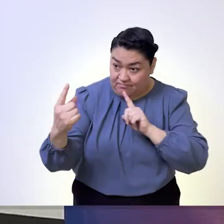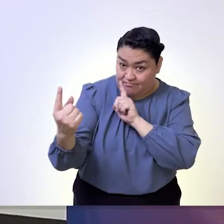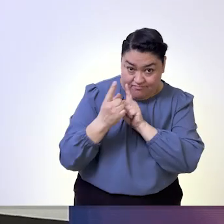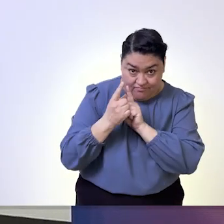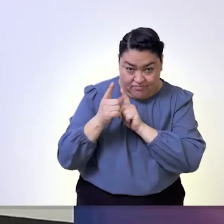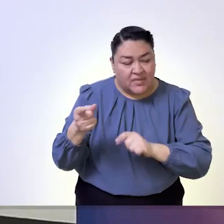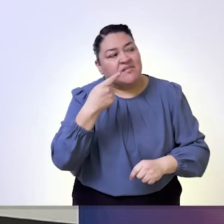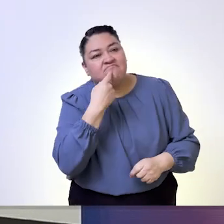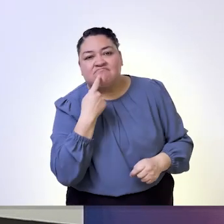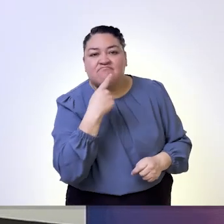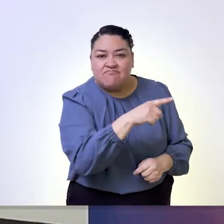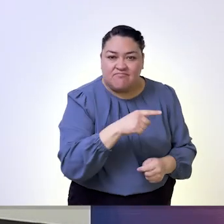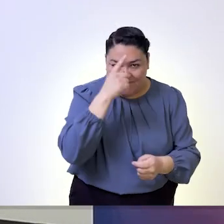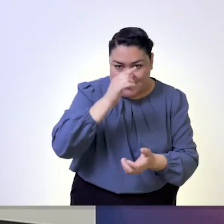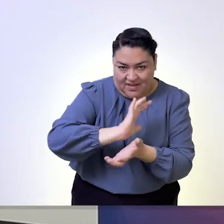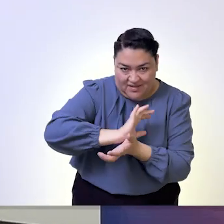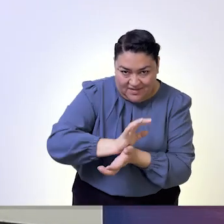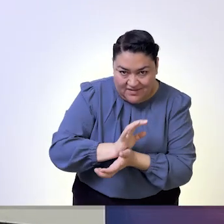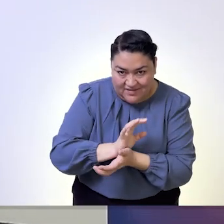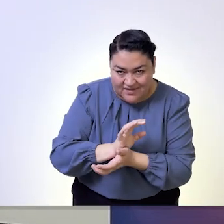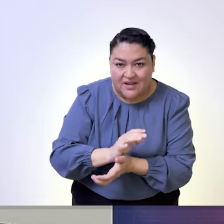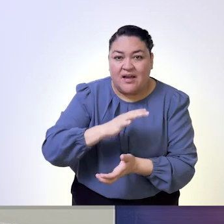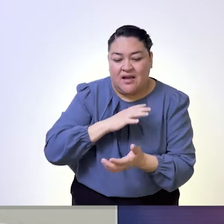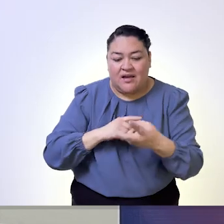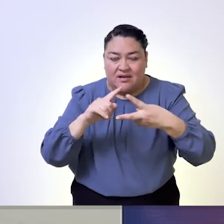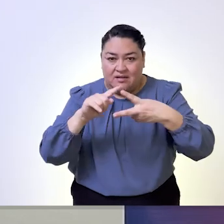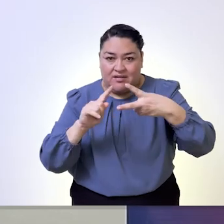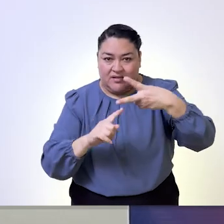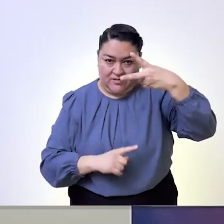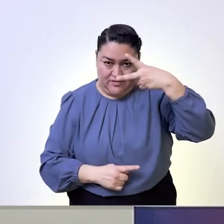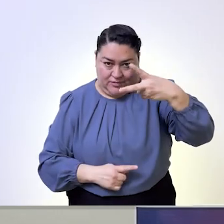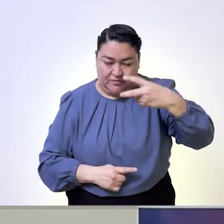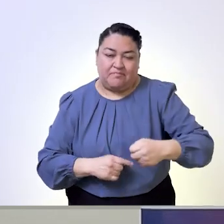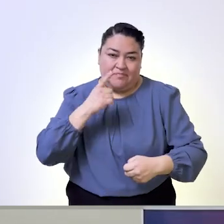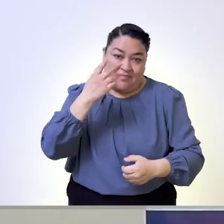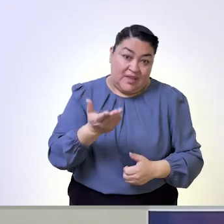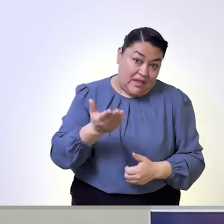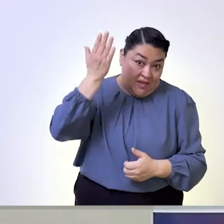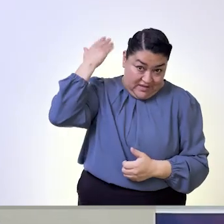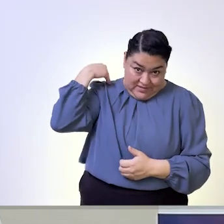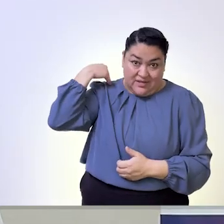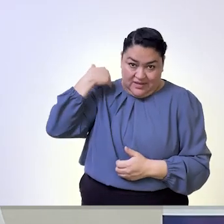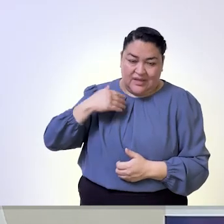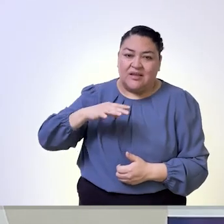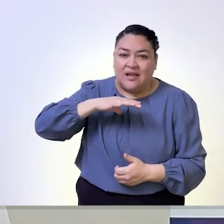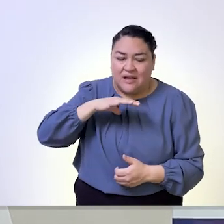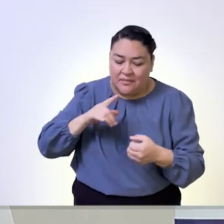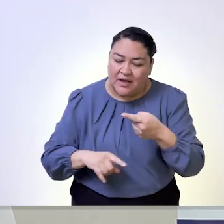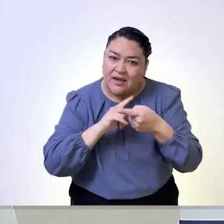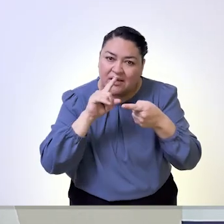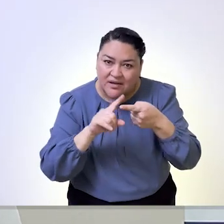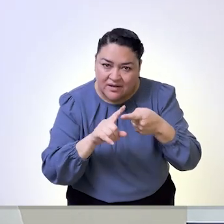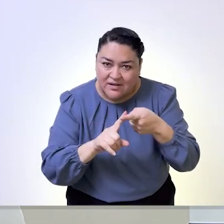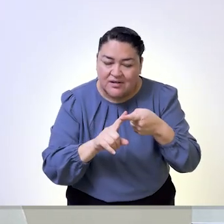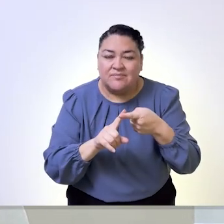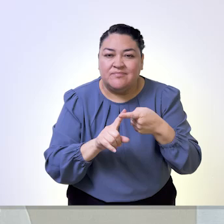atención en las quejas también ha tenido un cambio, principalmente en dos modelos. Anteriormente teníamos